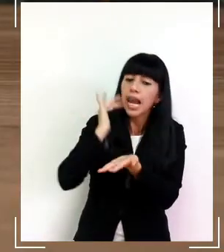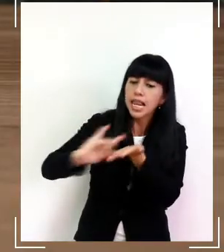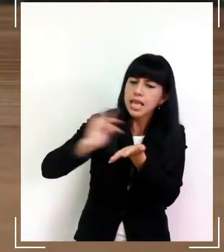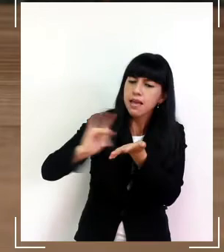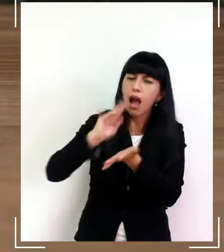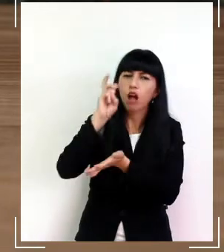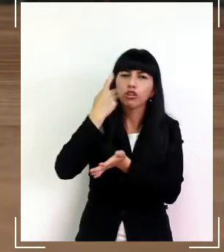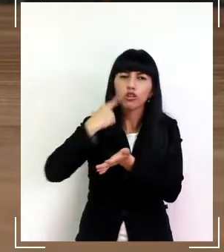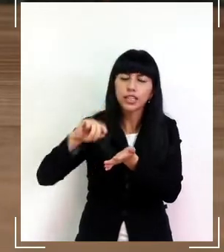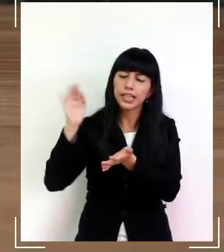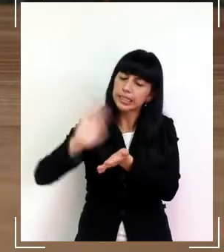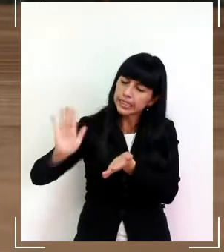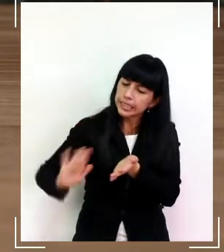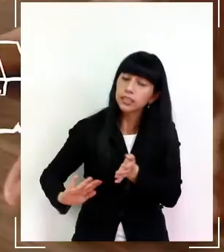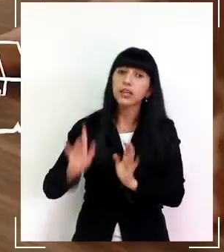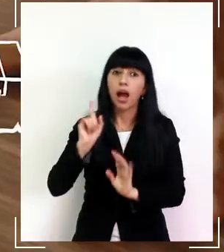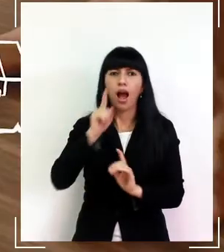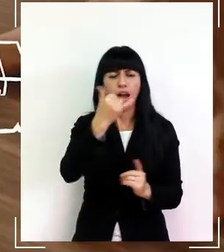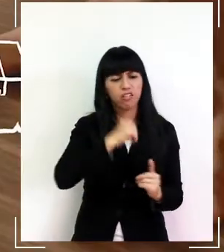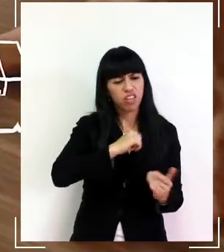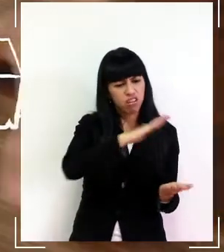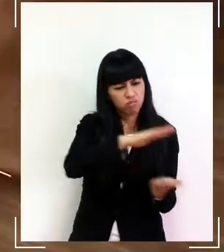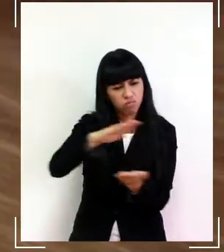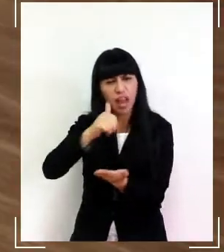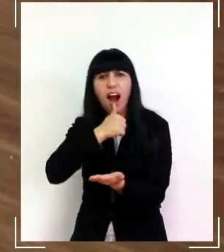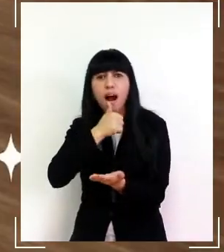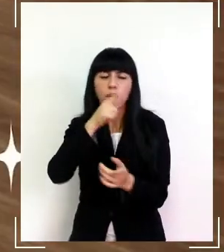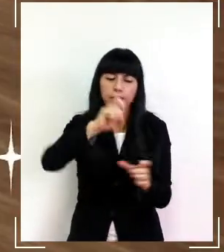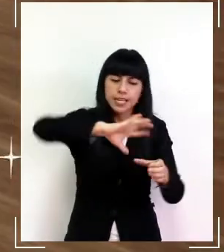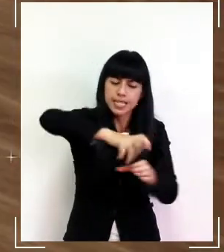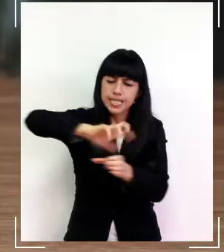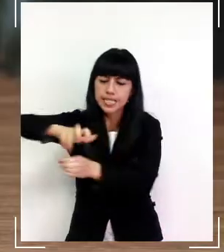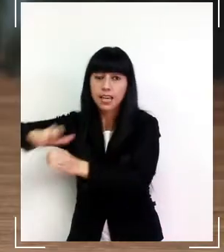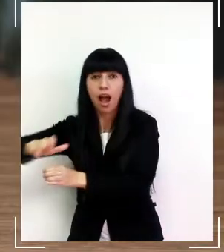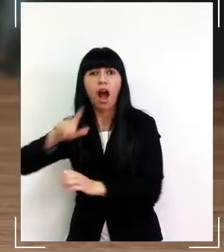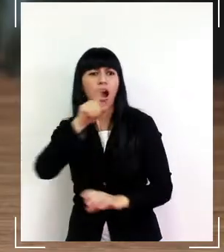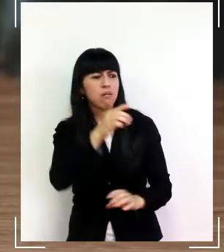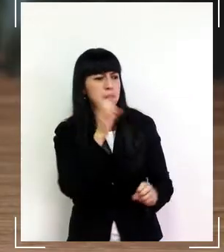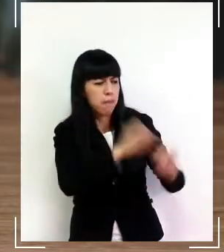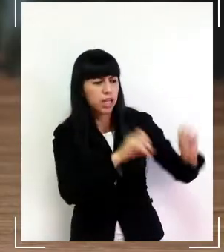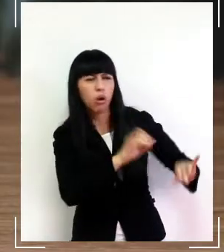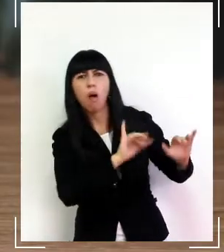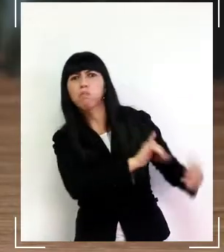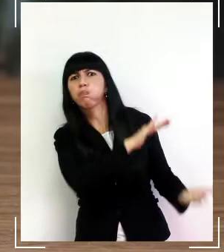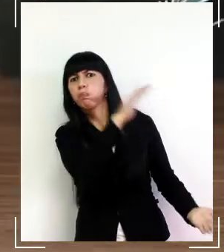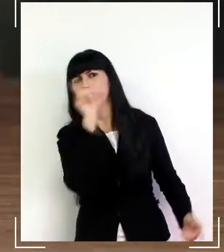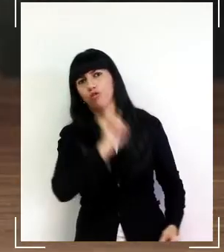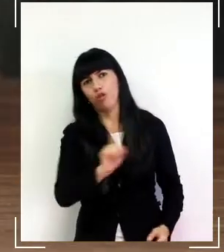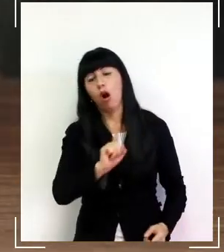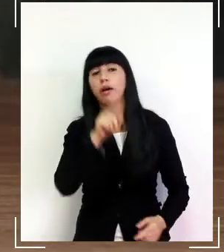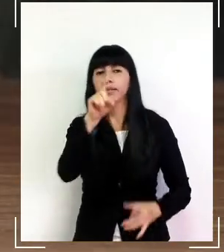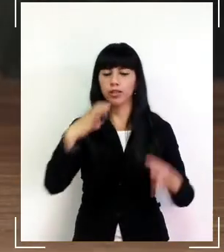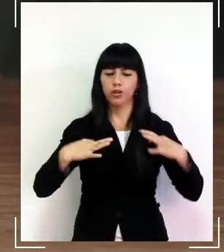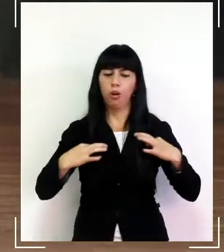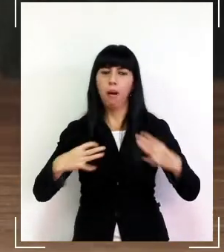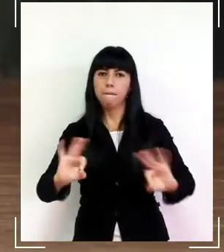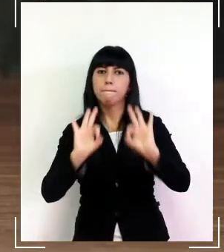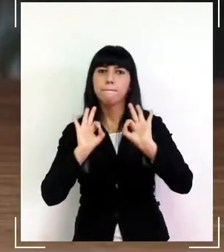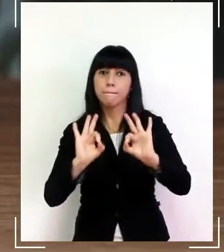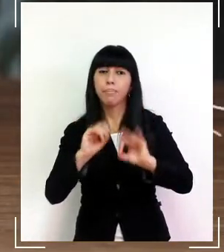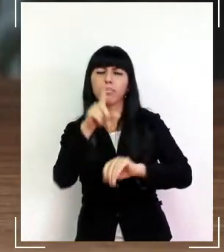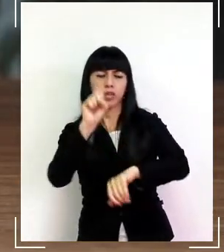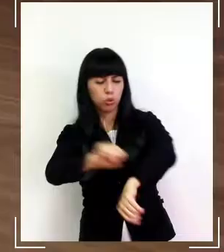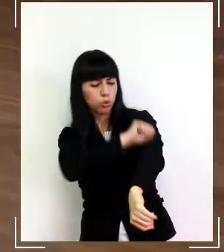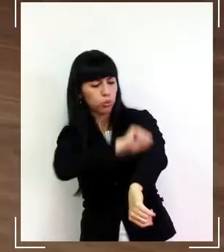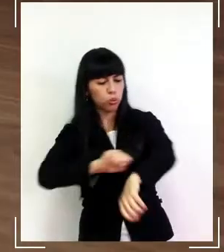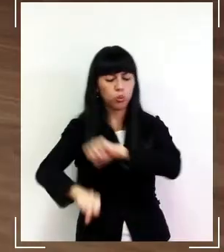los recipientes que contengan agua. No acumules basura al aire libre. Usa ropa adecuada. No olvides el